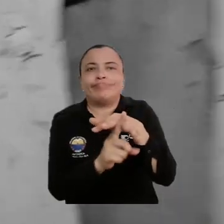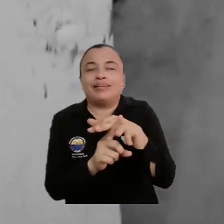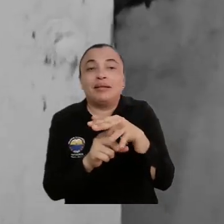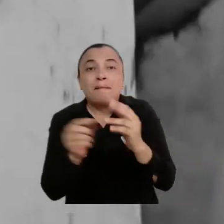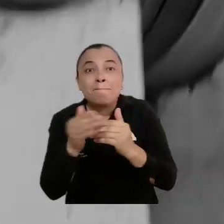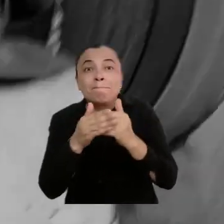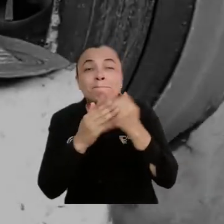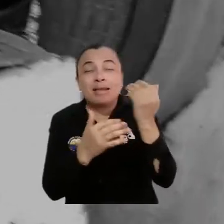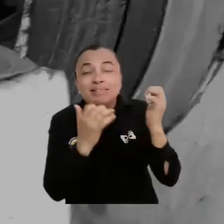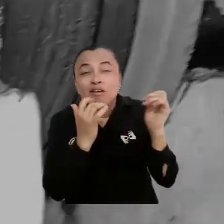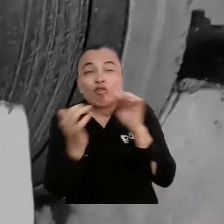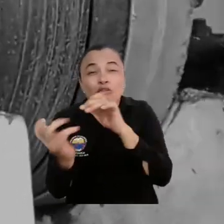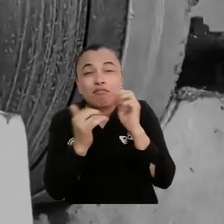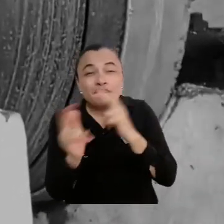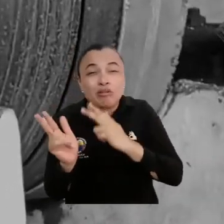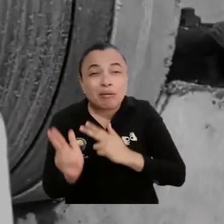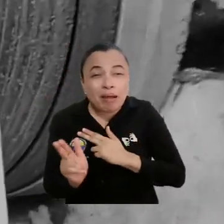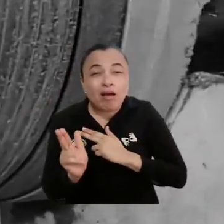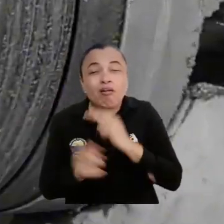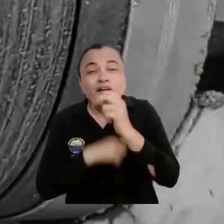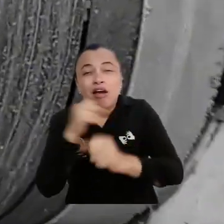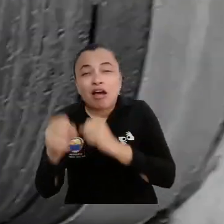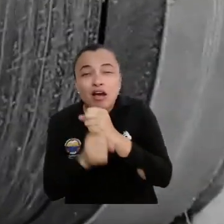conflicto armado en la década de los 90.